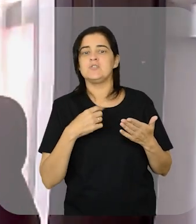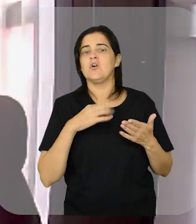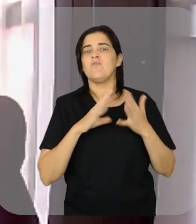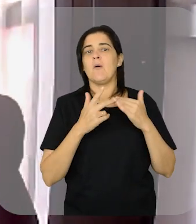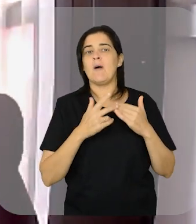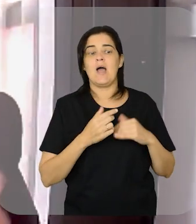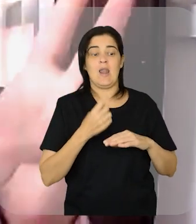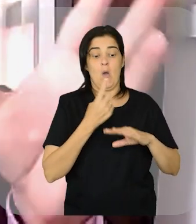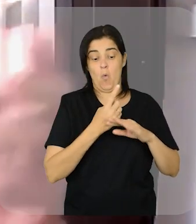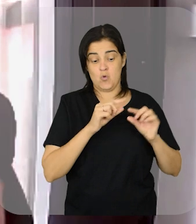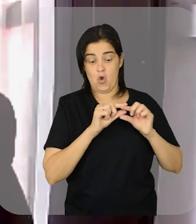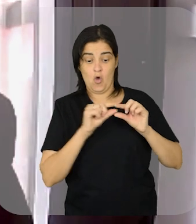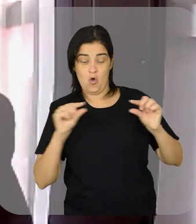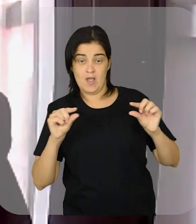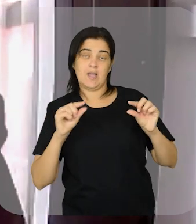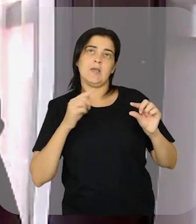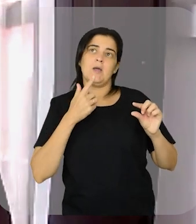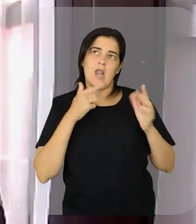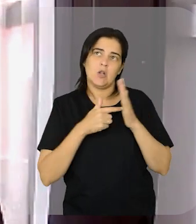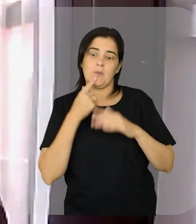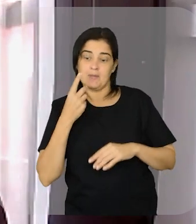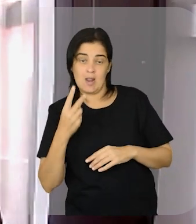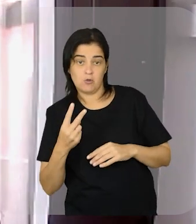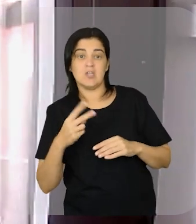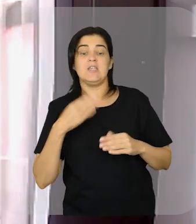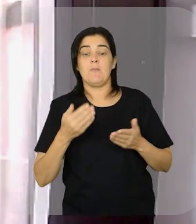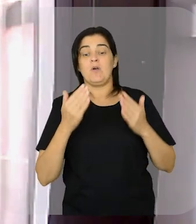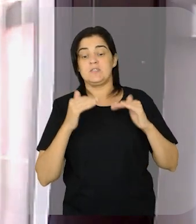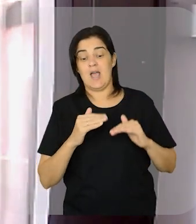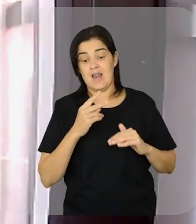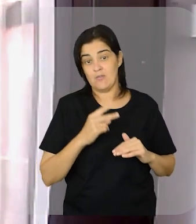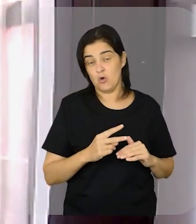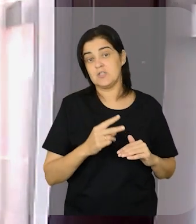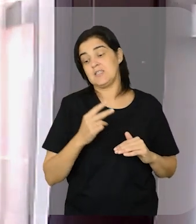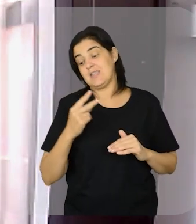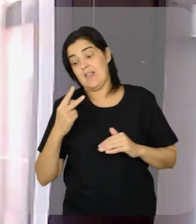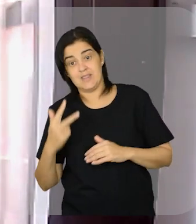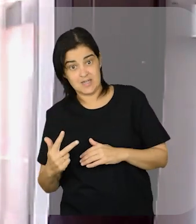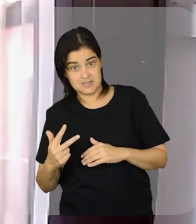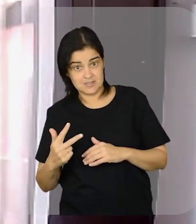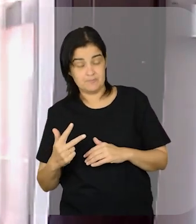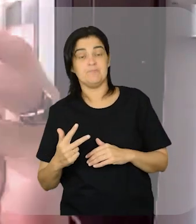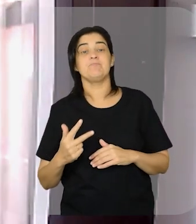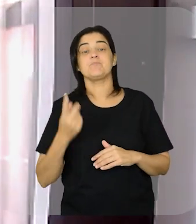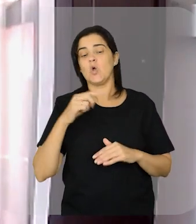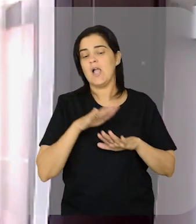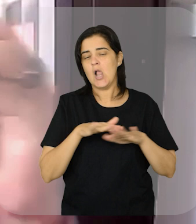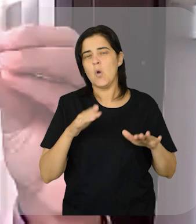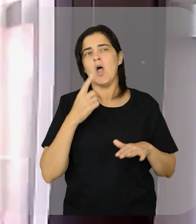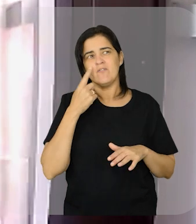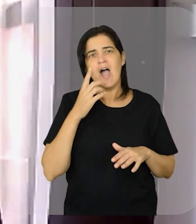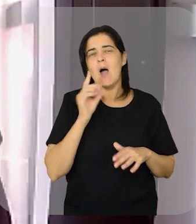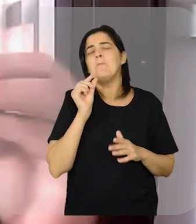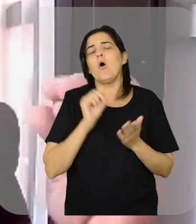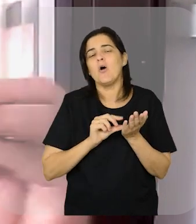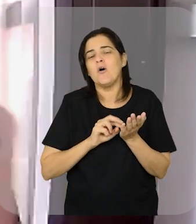banda 1 de la rúbrica, que sería el 2 de repente, y después paso a la banda 2 de la rúbrica, que sería el 3, capaz, el alumno ve un